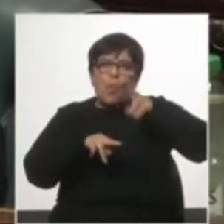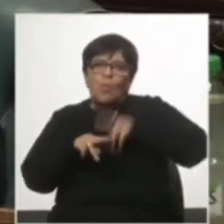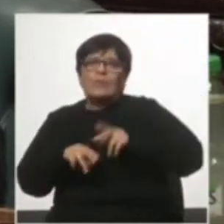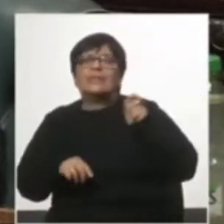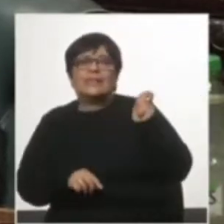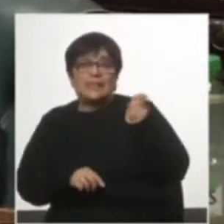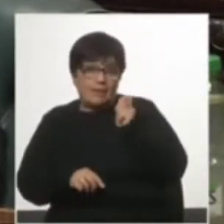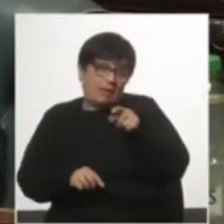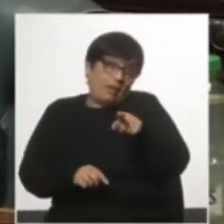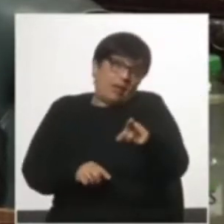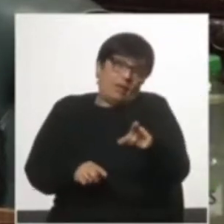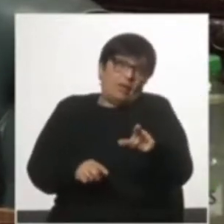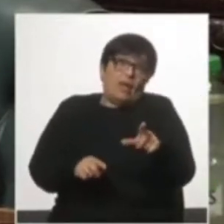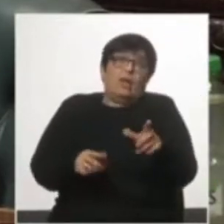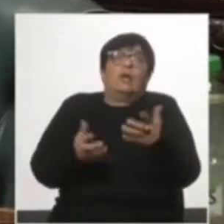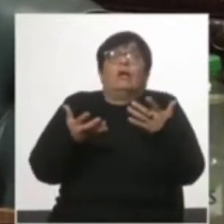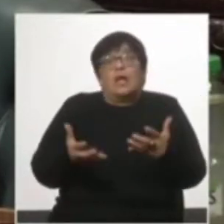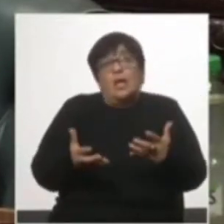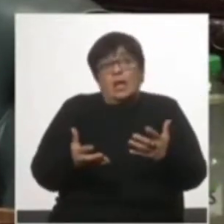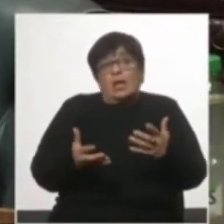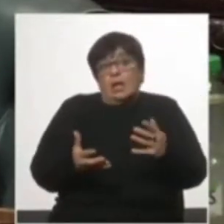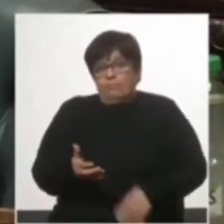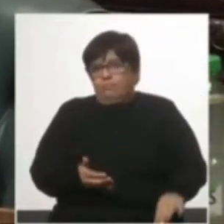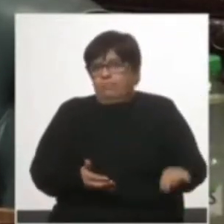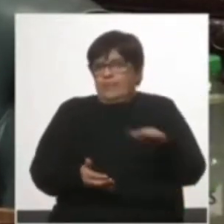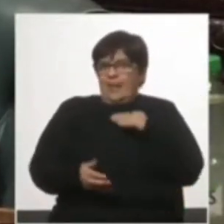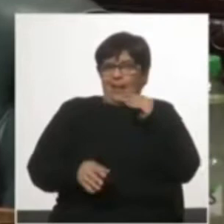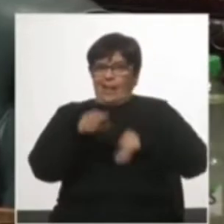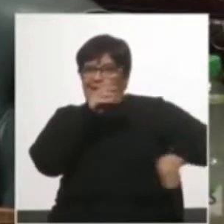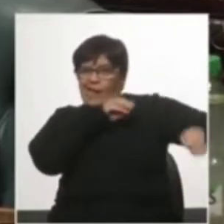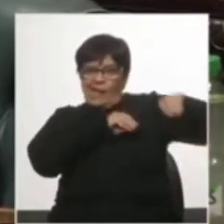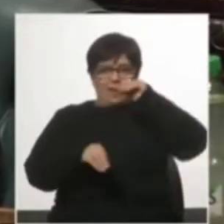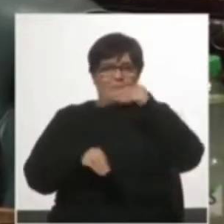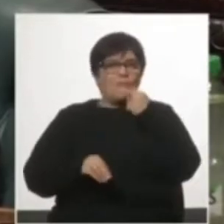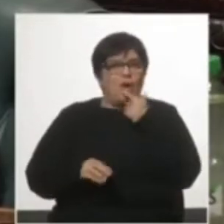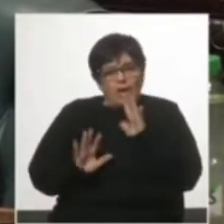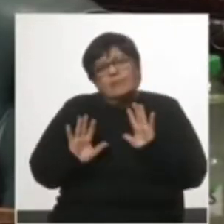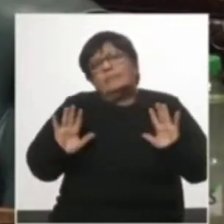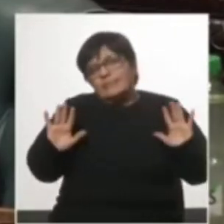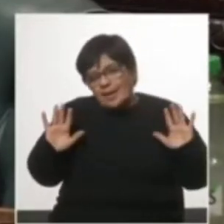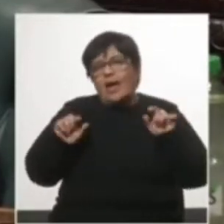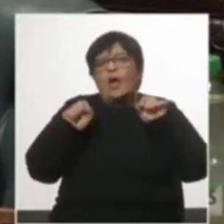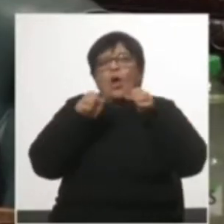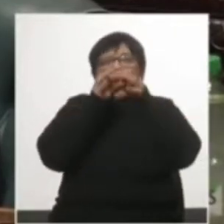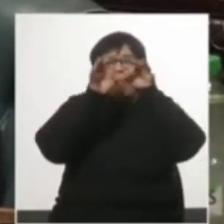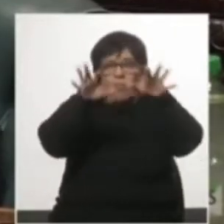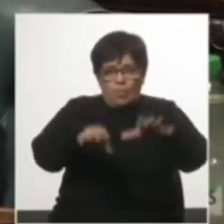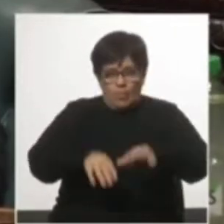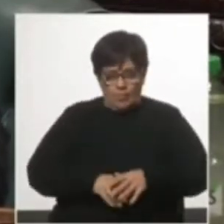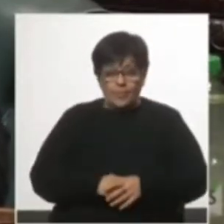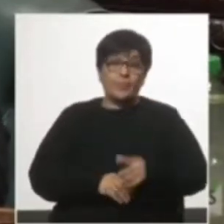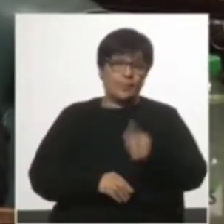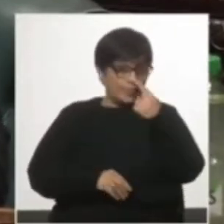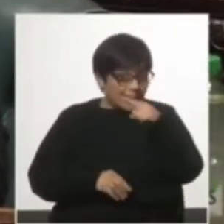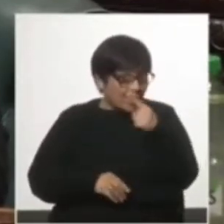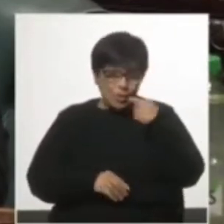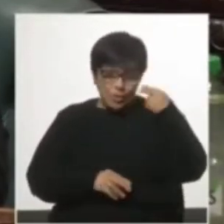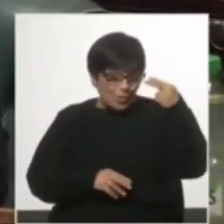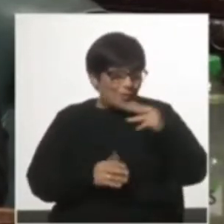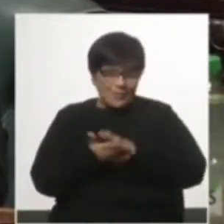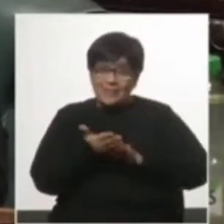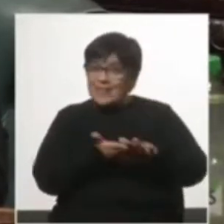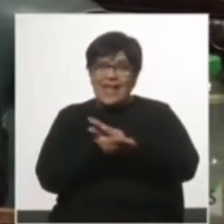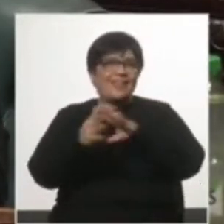Si eso se quiere tomar como excusa para el debate político, bueno, allá cada uno, pero de ninguna manera